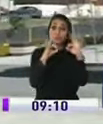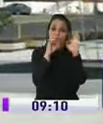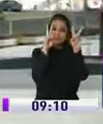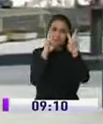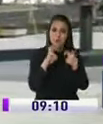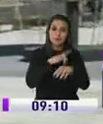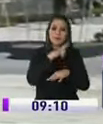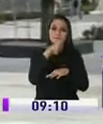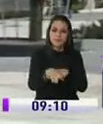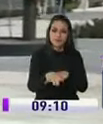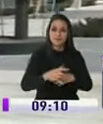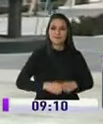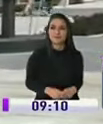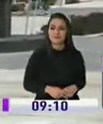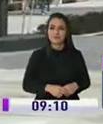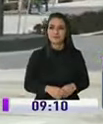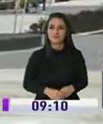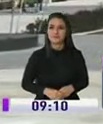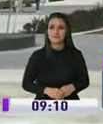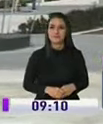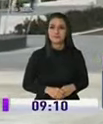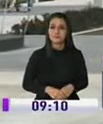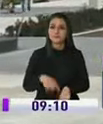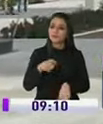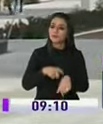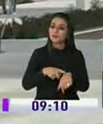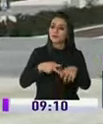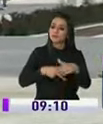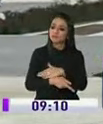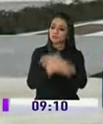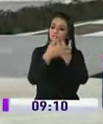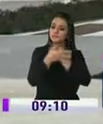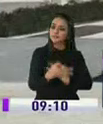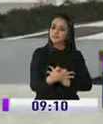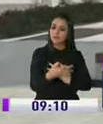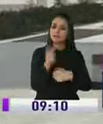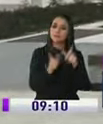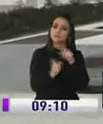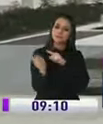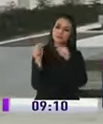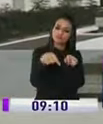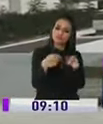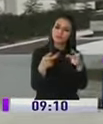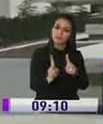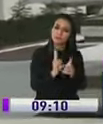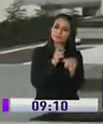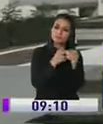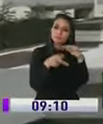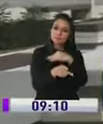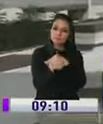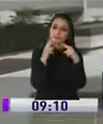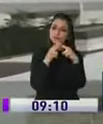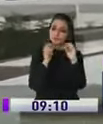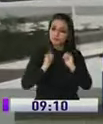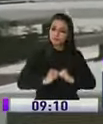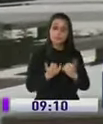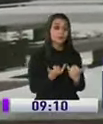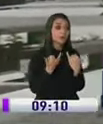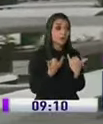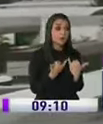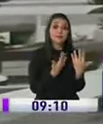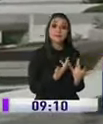temática de la aviación. ¿A qué hora se va a inaugurar oficialmente para que la ciudadanía también pueda venir y conocer? El día de hoy